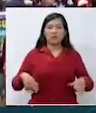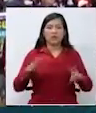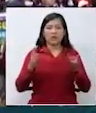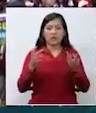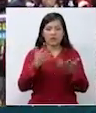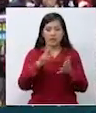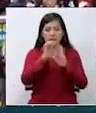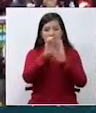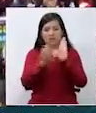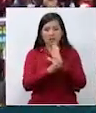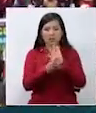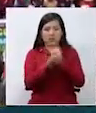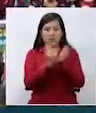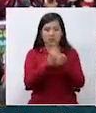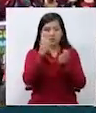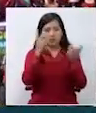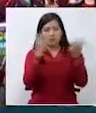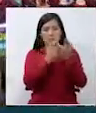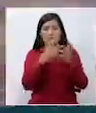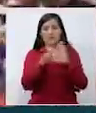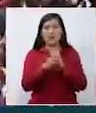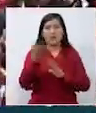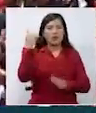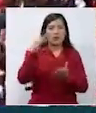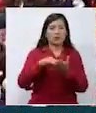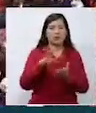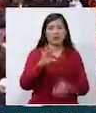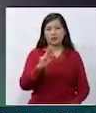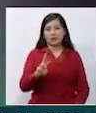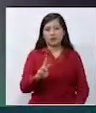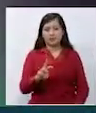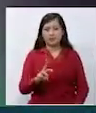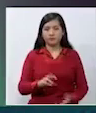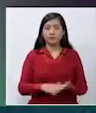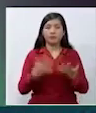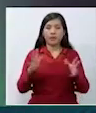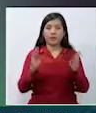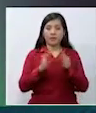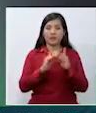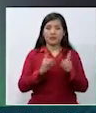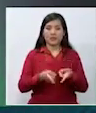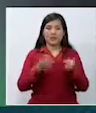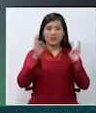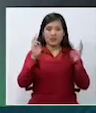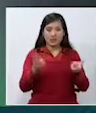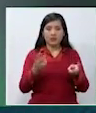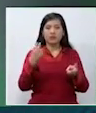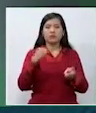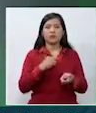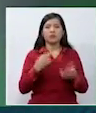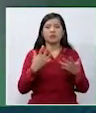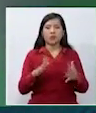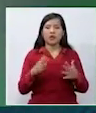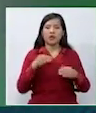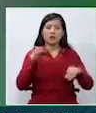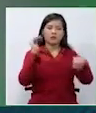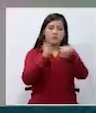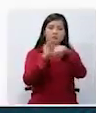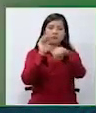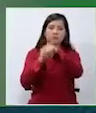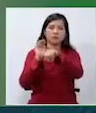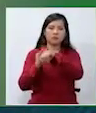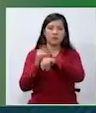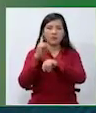sus estatutos a la ley 1096. Producto de este auto, hemos hecho esta conminatoria